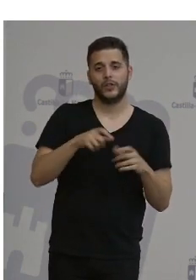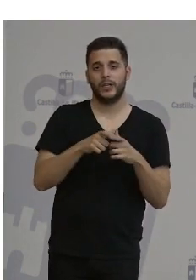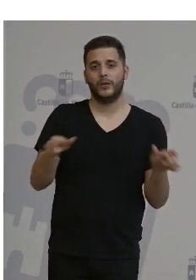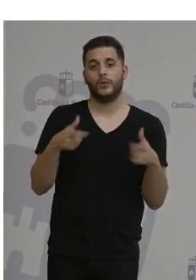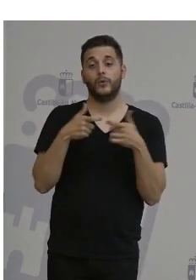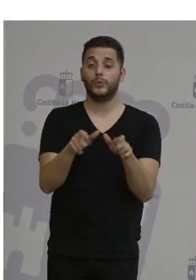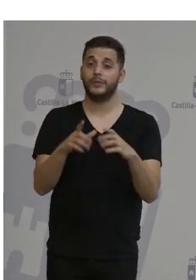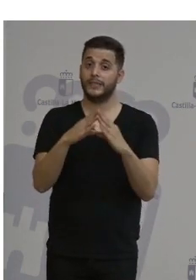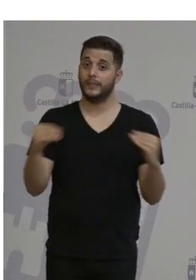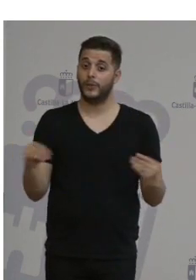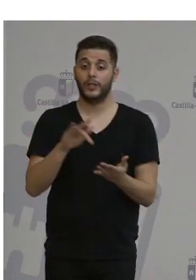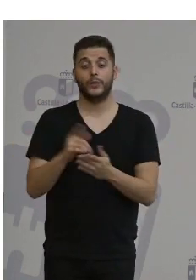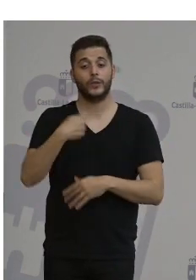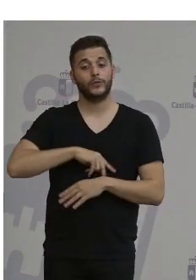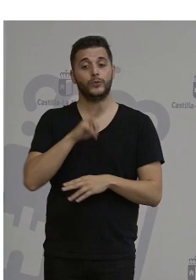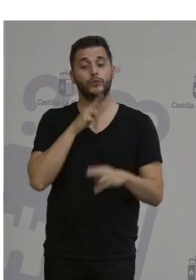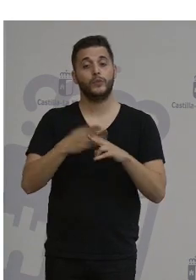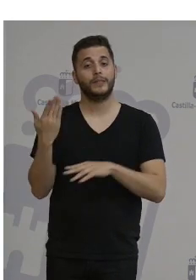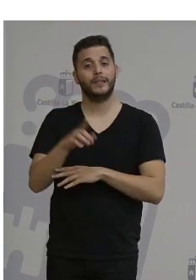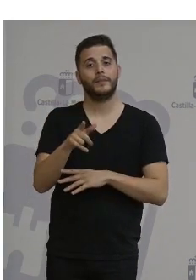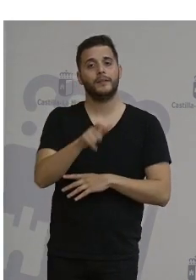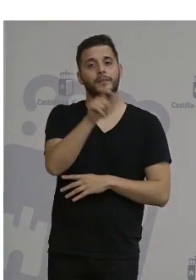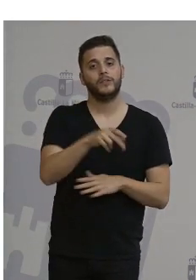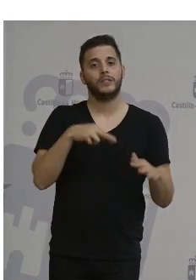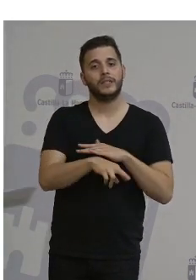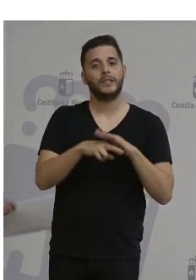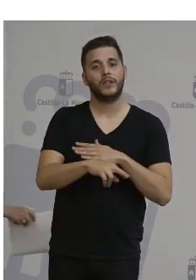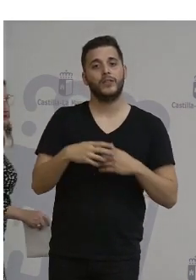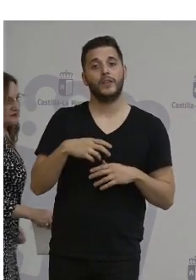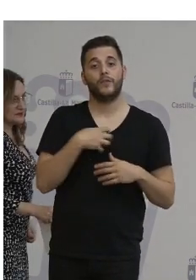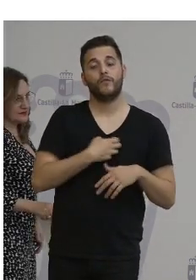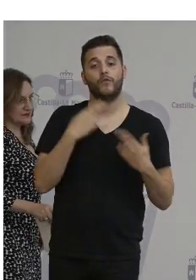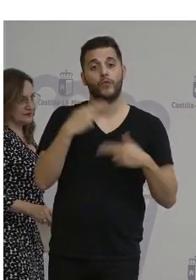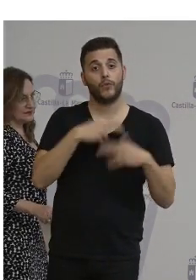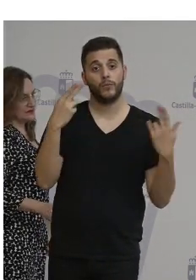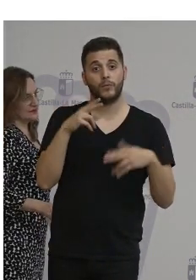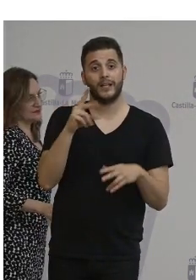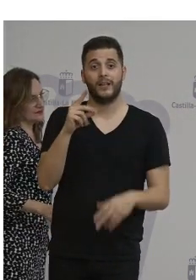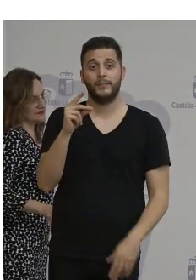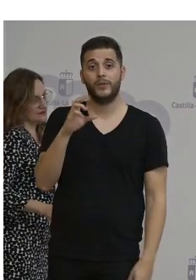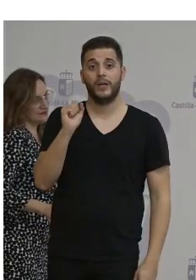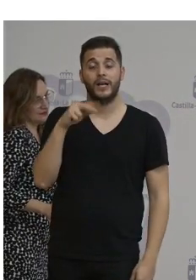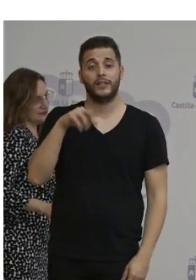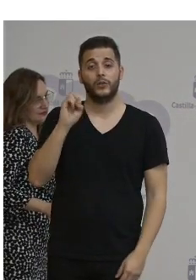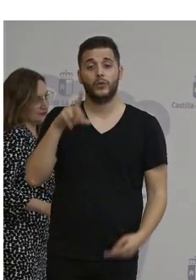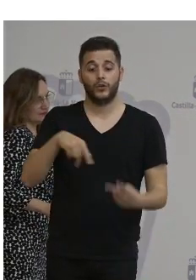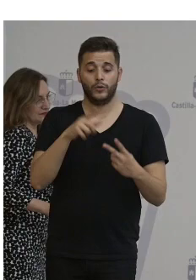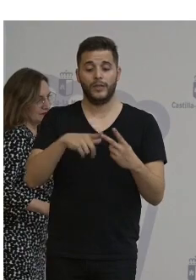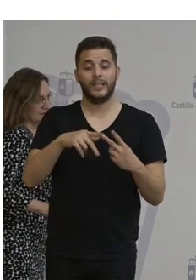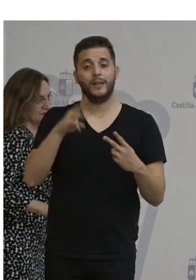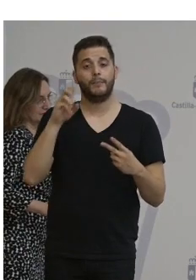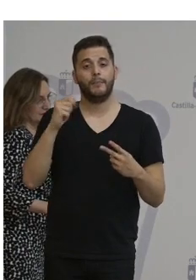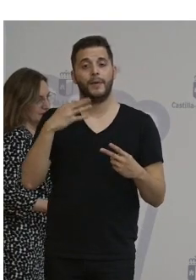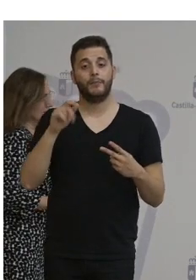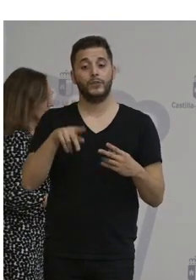Queremos nombrar también al subdirector general de Recursos Humanos y Función Pública, Antonio Parralo Vegazo, y a Pablo Fanegas, secretario